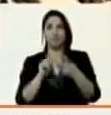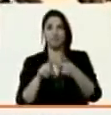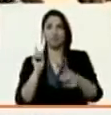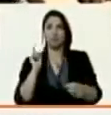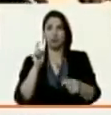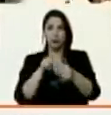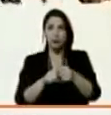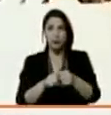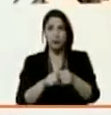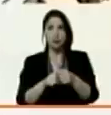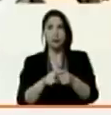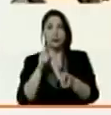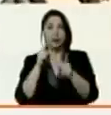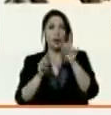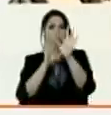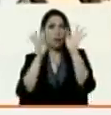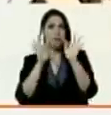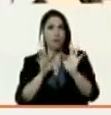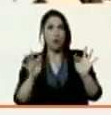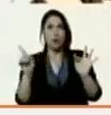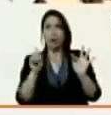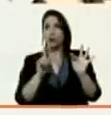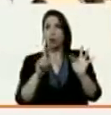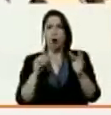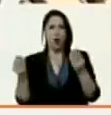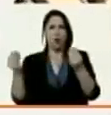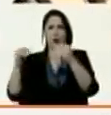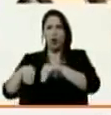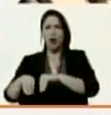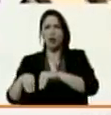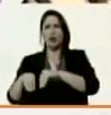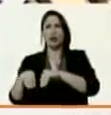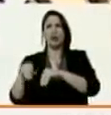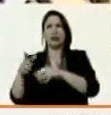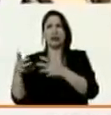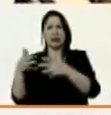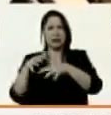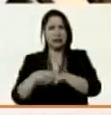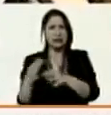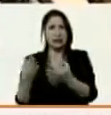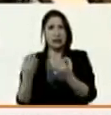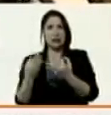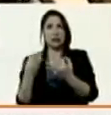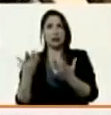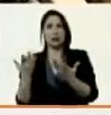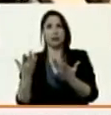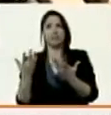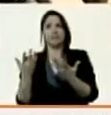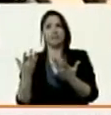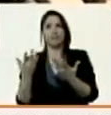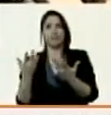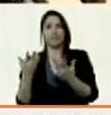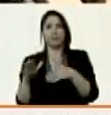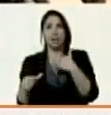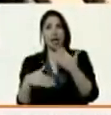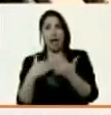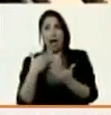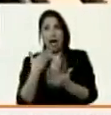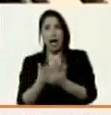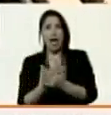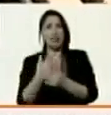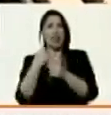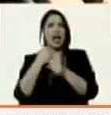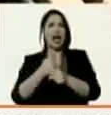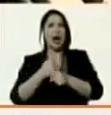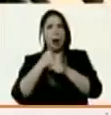que de alguna manera no congenian con la idea de integración verdadera sino que son inclusive caballos de troya